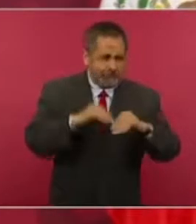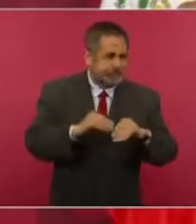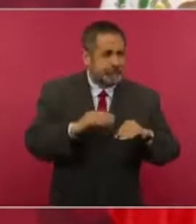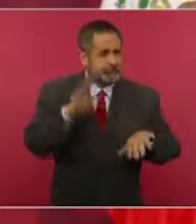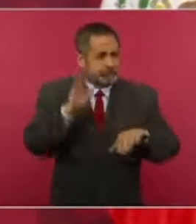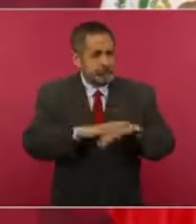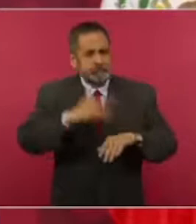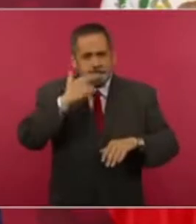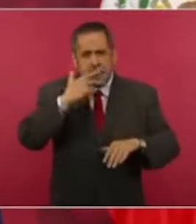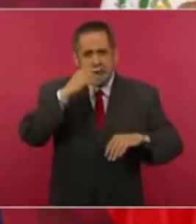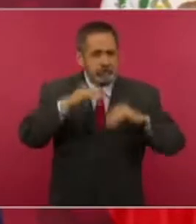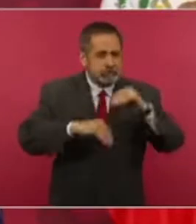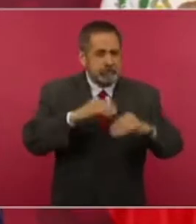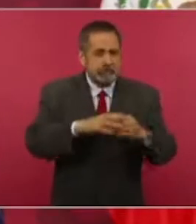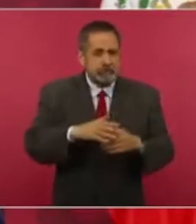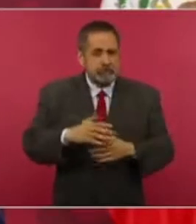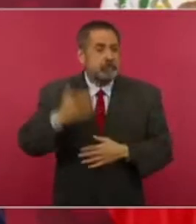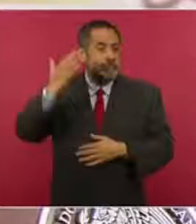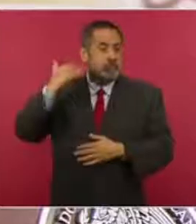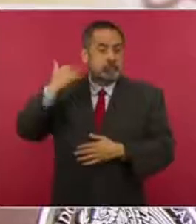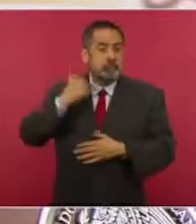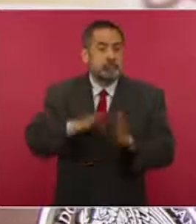hacer